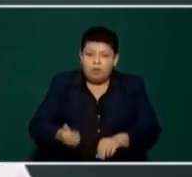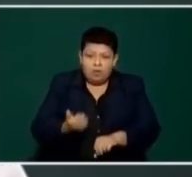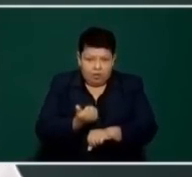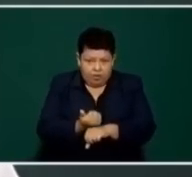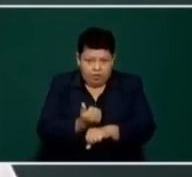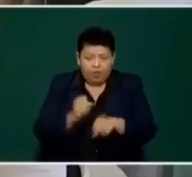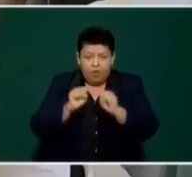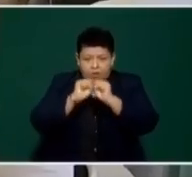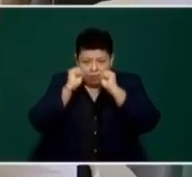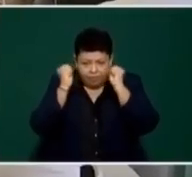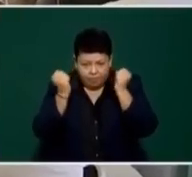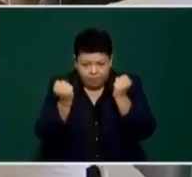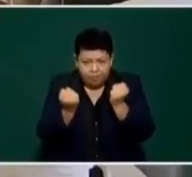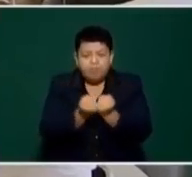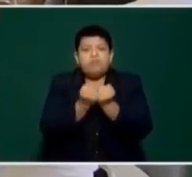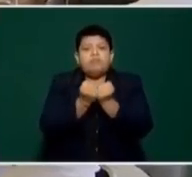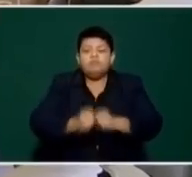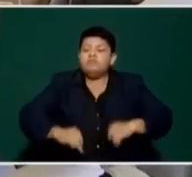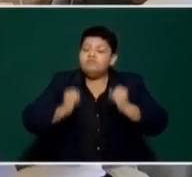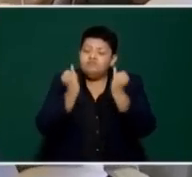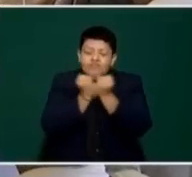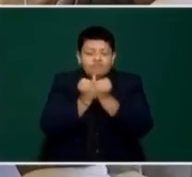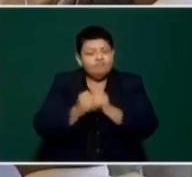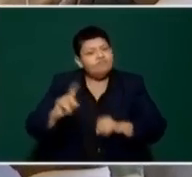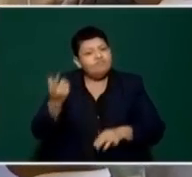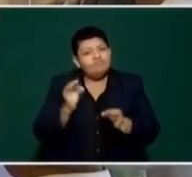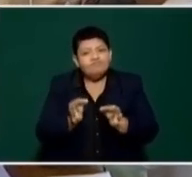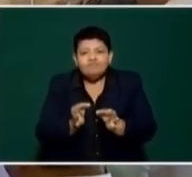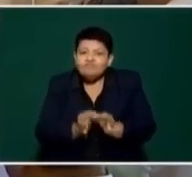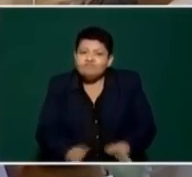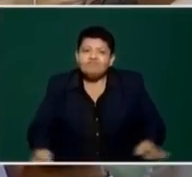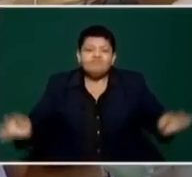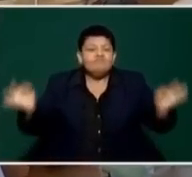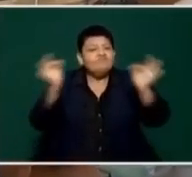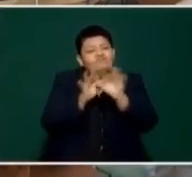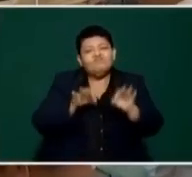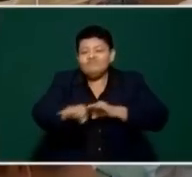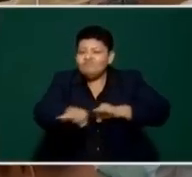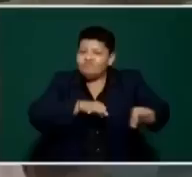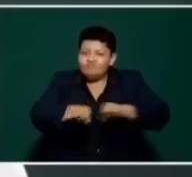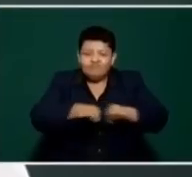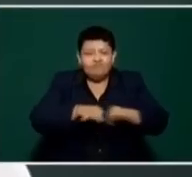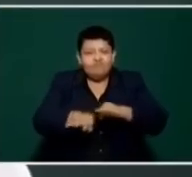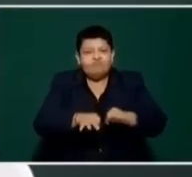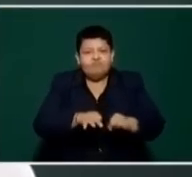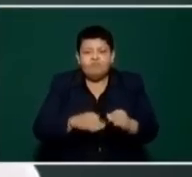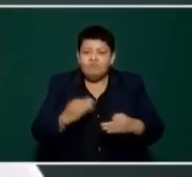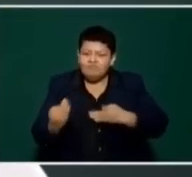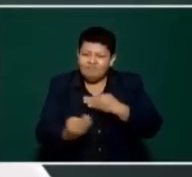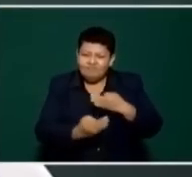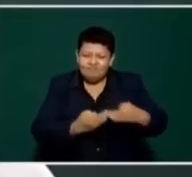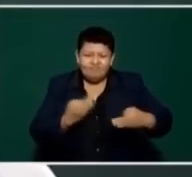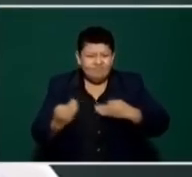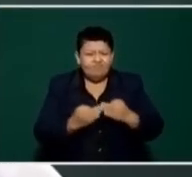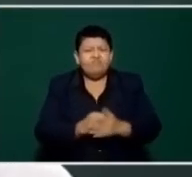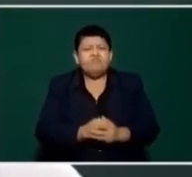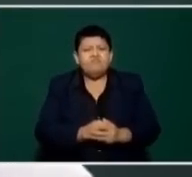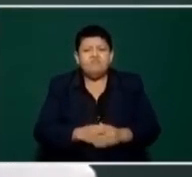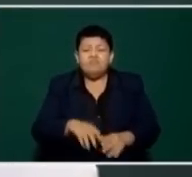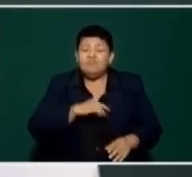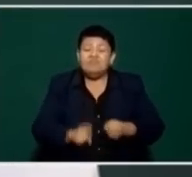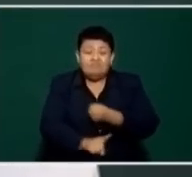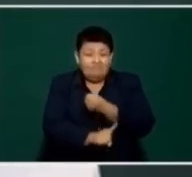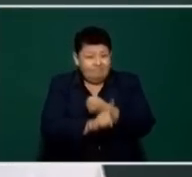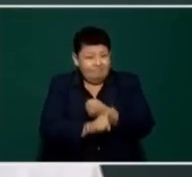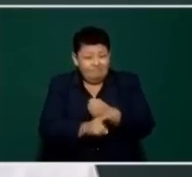social, donde también es muy importante trabajar porque ahí tenemos todavía un